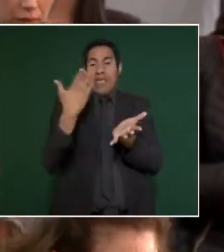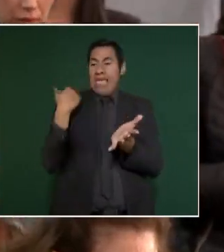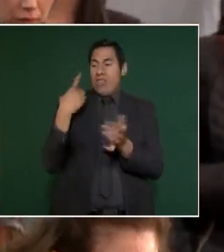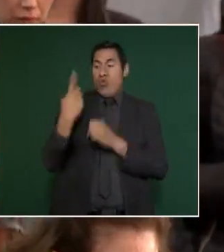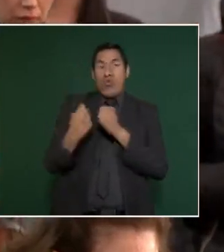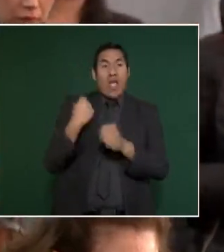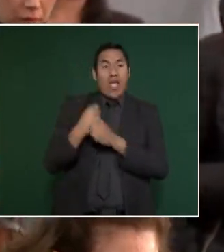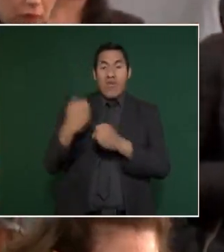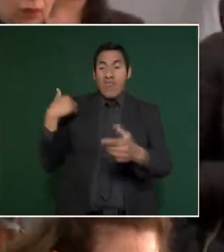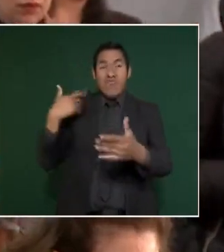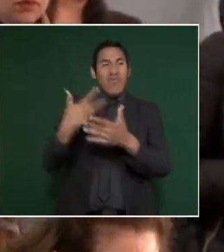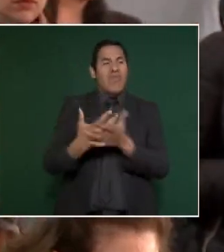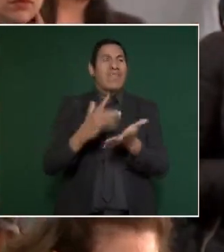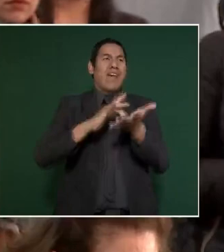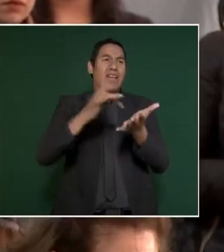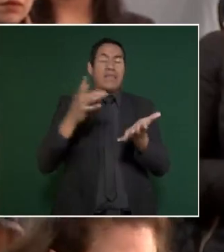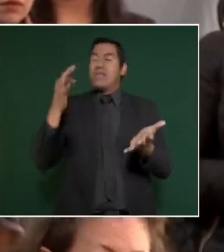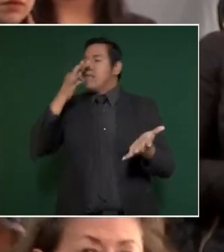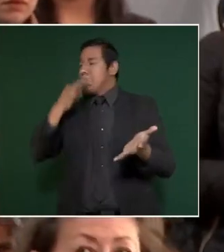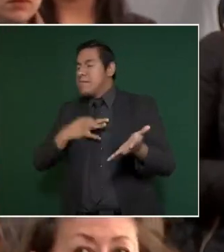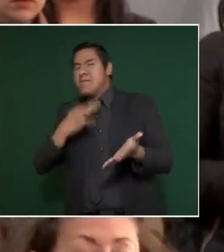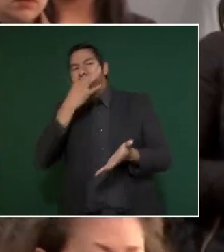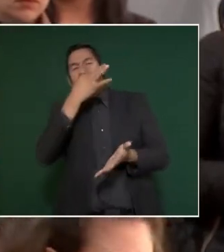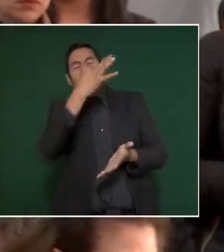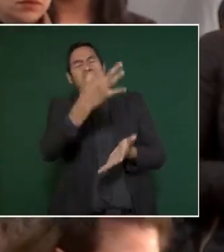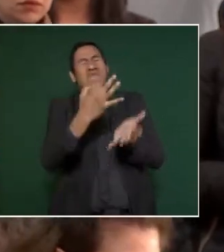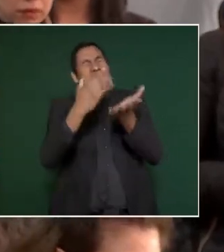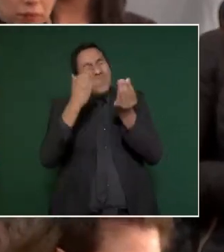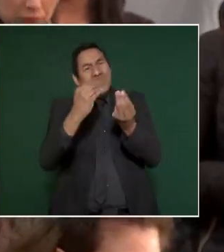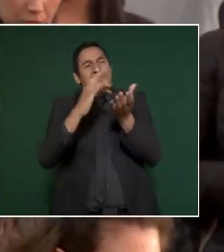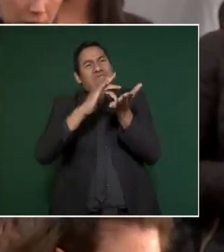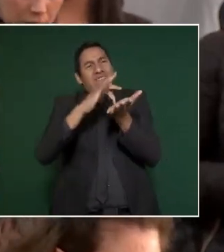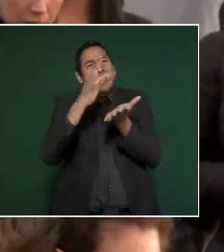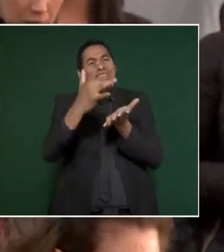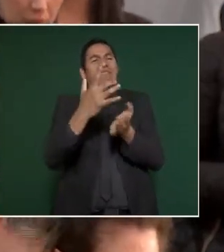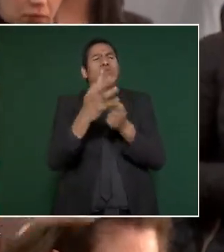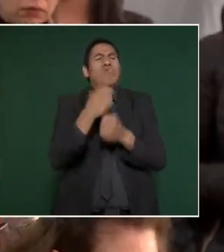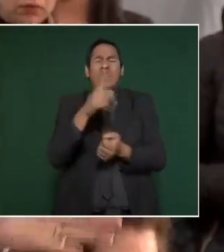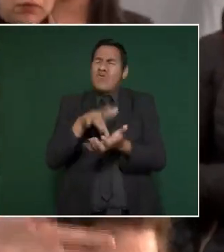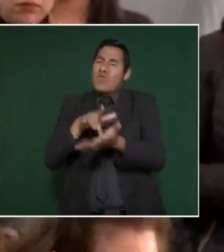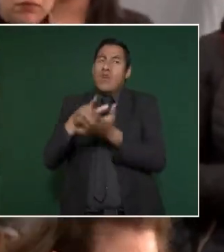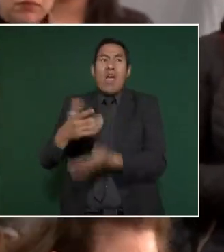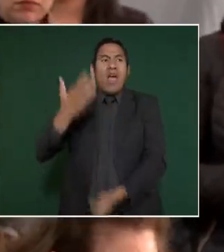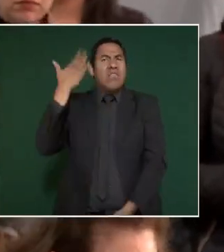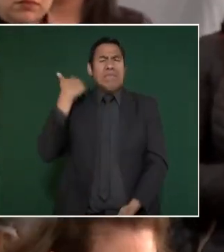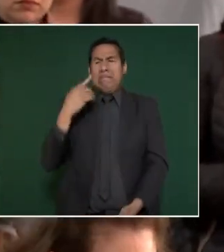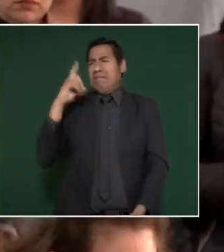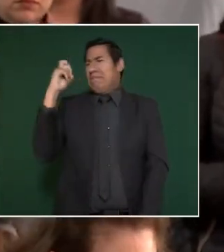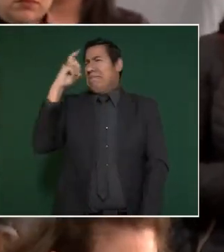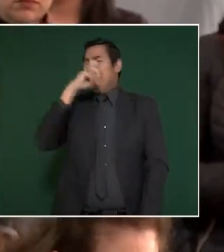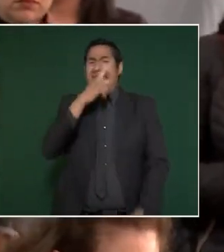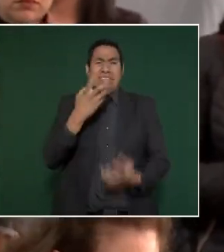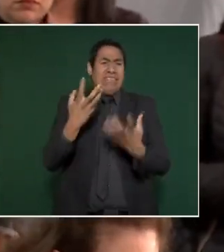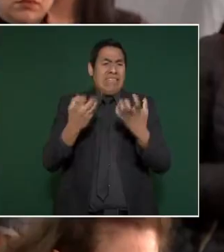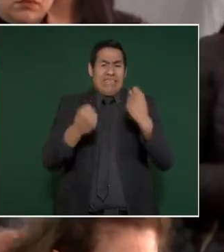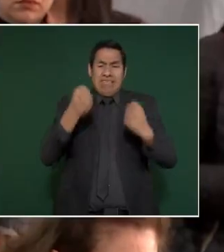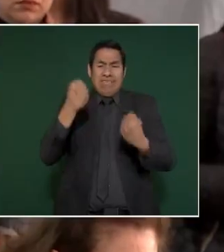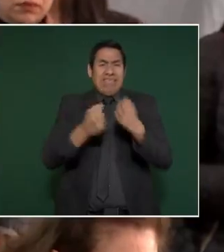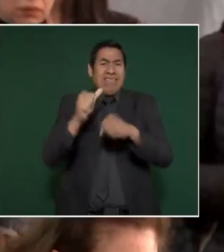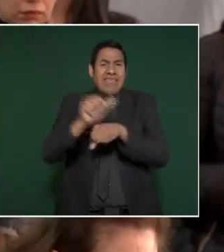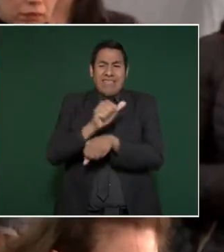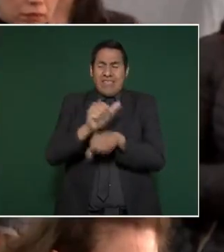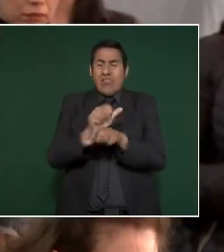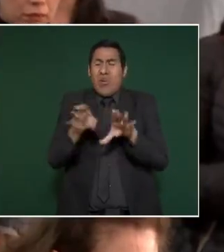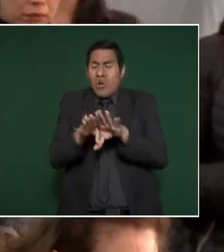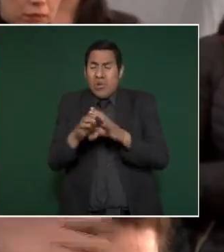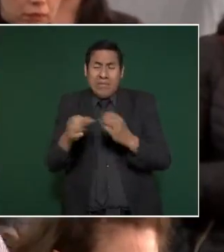pidieron que por este conducto le agradeciera a usted esto que ha hecho por su patrimonio no había Con qué no había eh cómo moverse